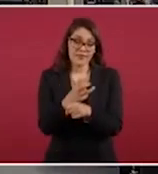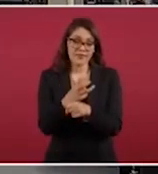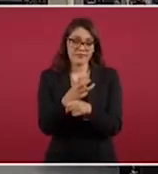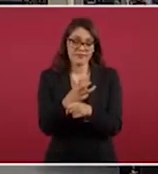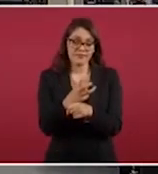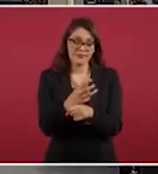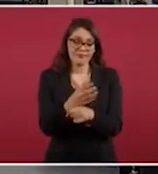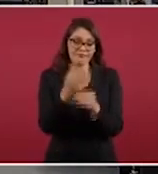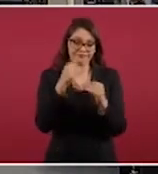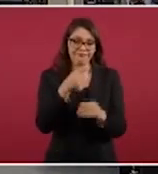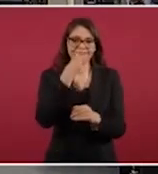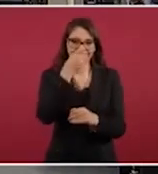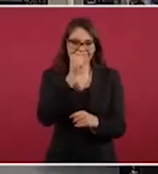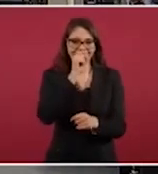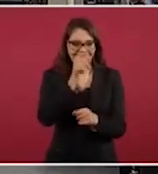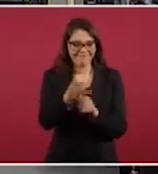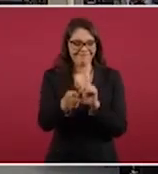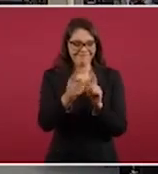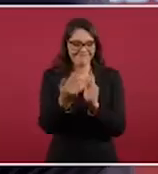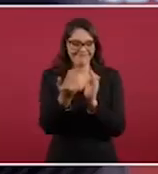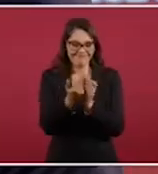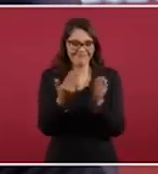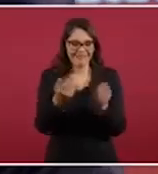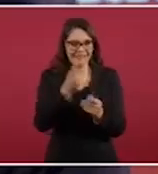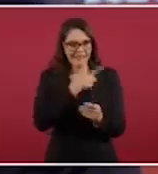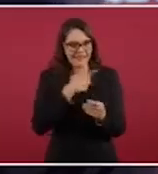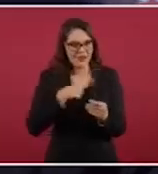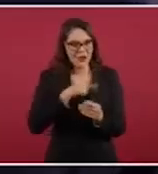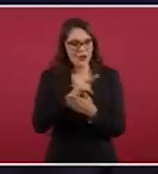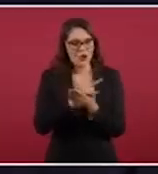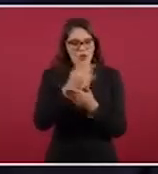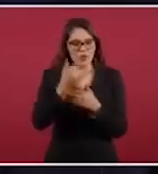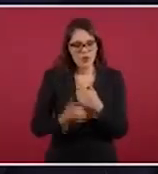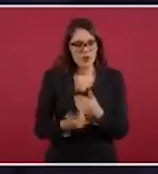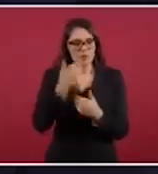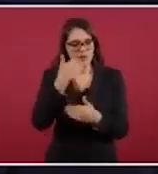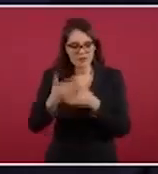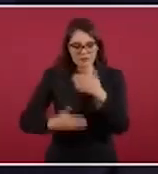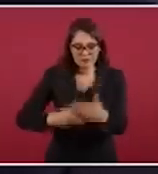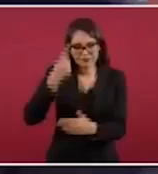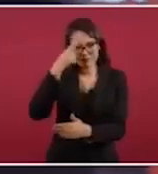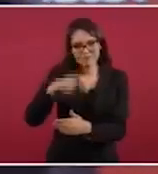de que puedan llevarse a cabo proyectos productivos financiados